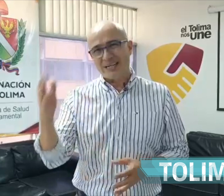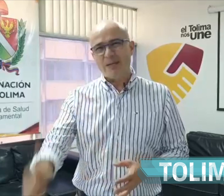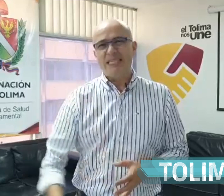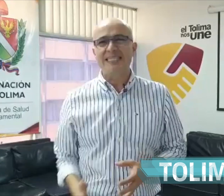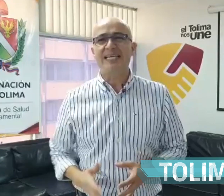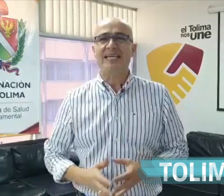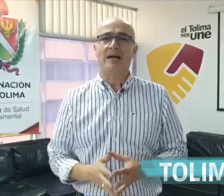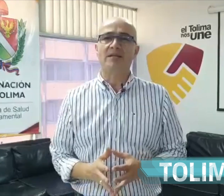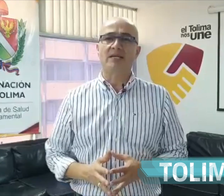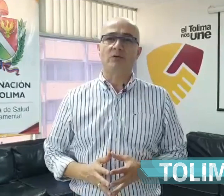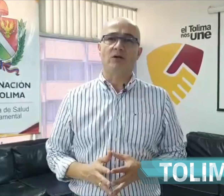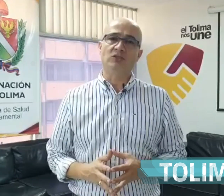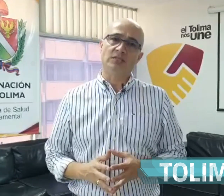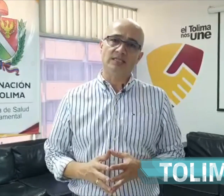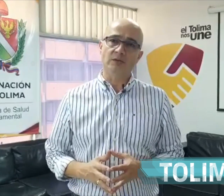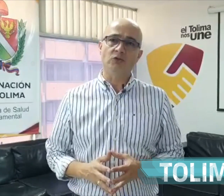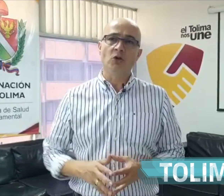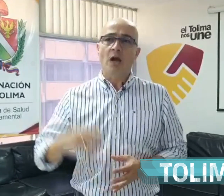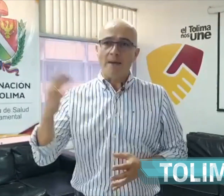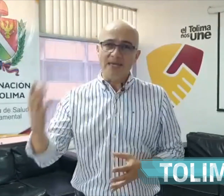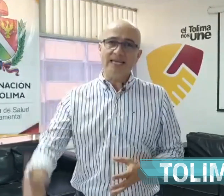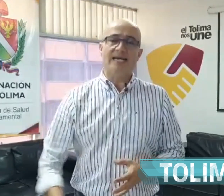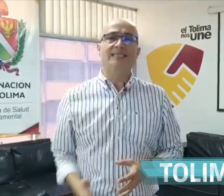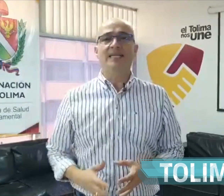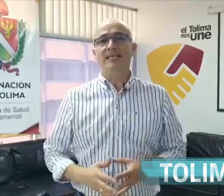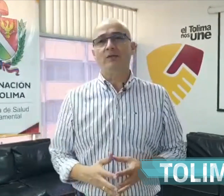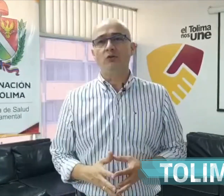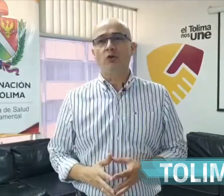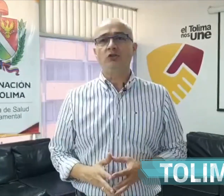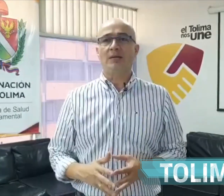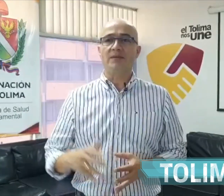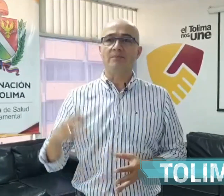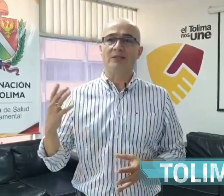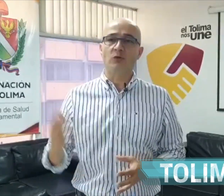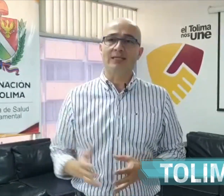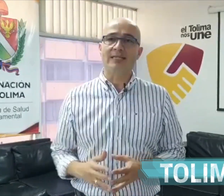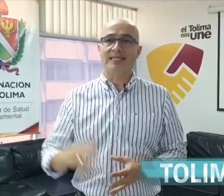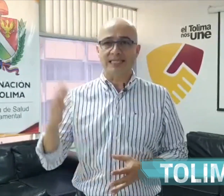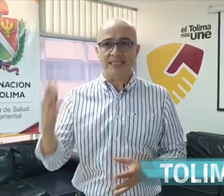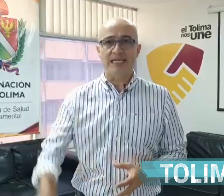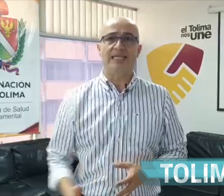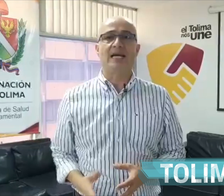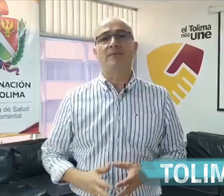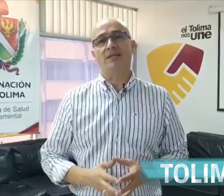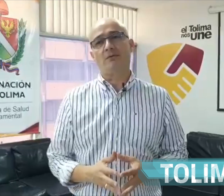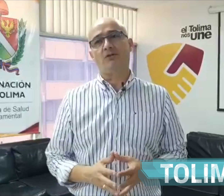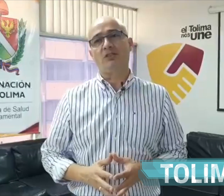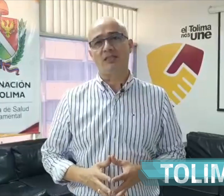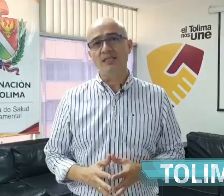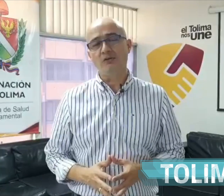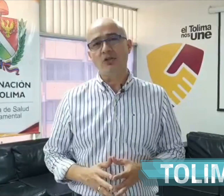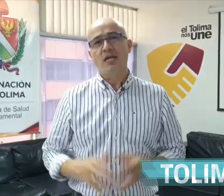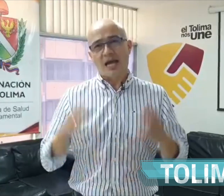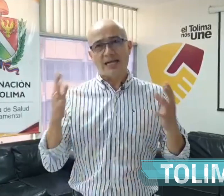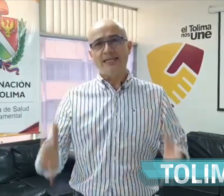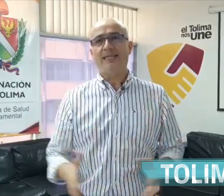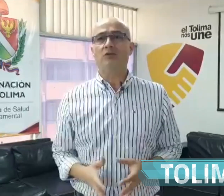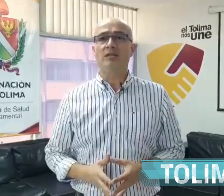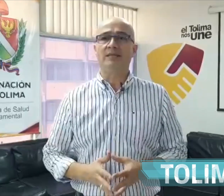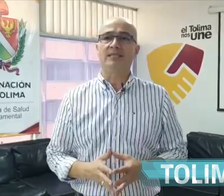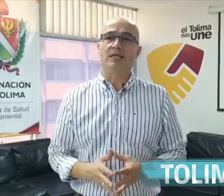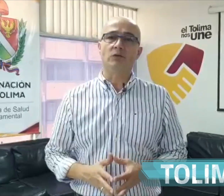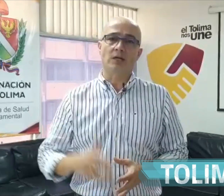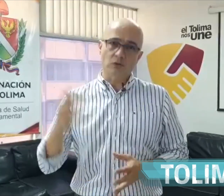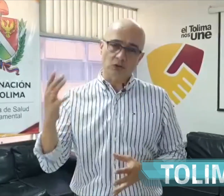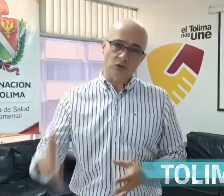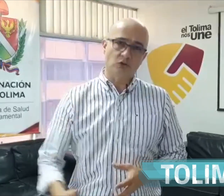pasó a tener 27 camas de cuidados intensivos. A Medicaid se le dieron 2, también pasó a tener 17 camas de cuidados intensivos. A la Clínica